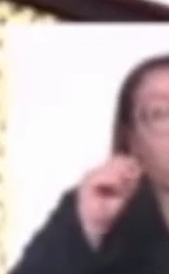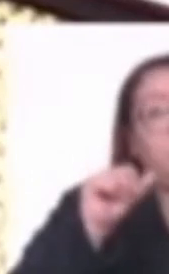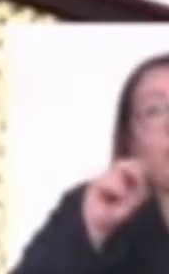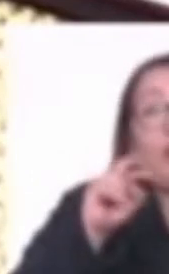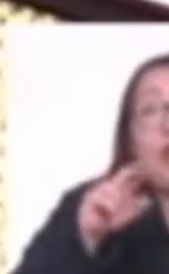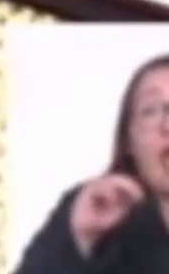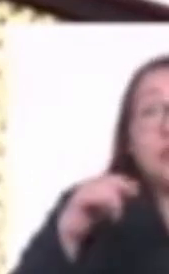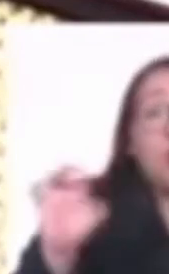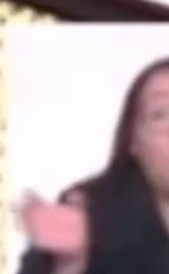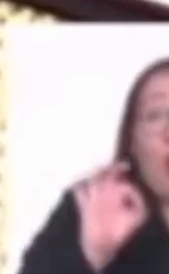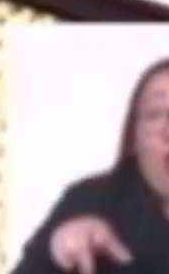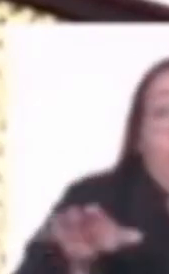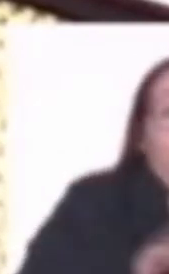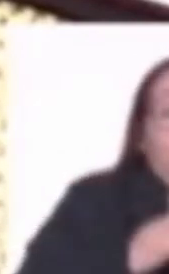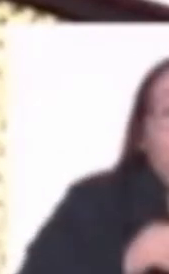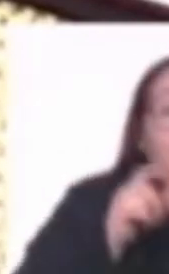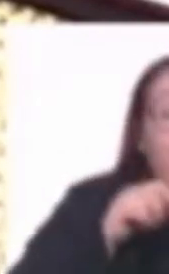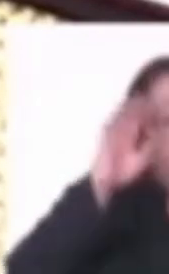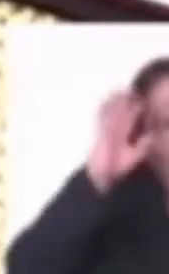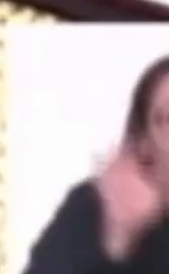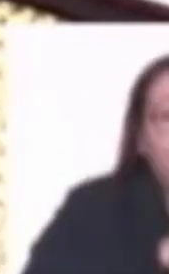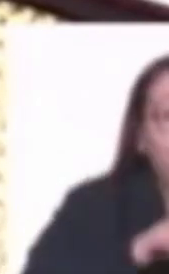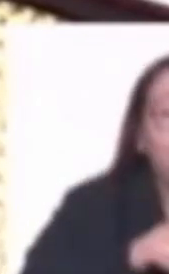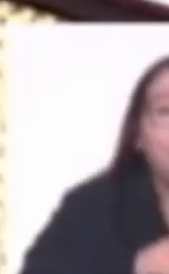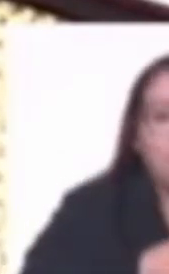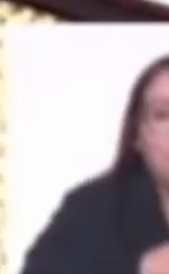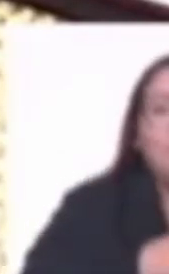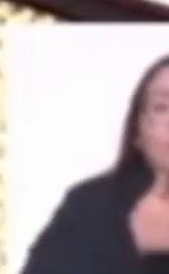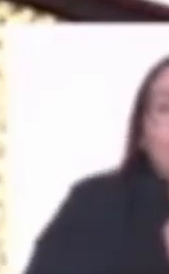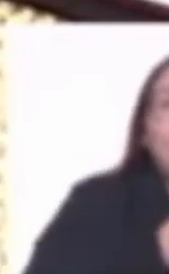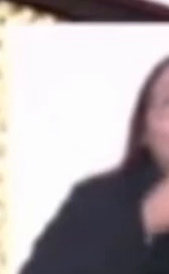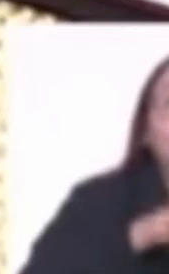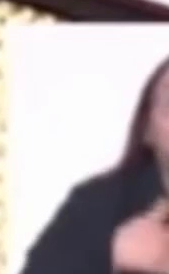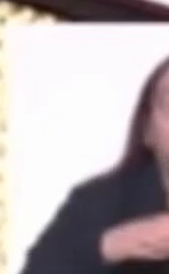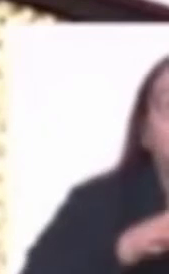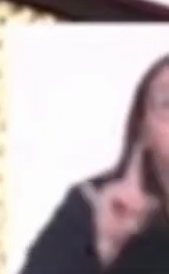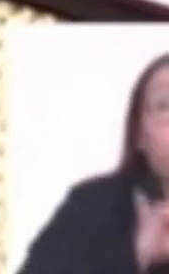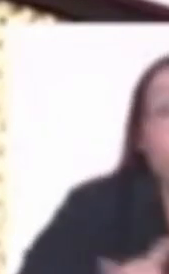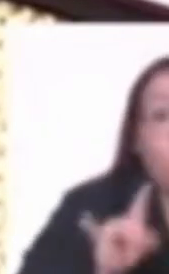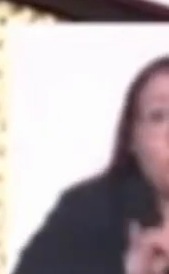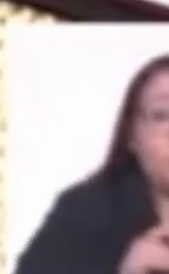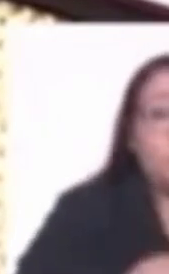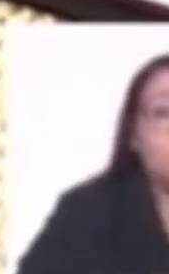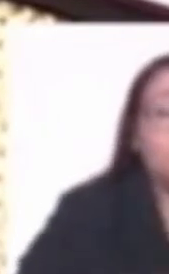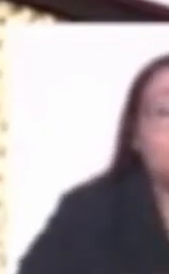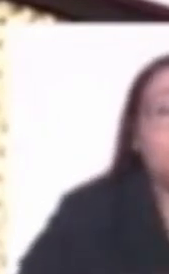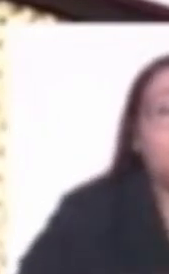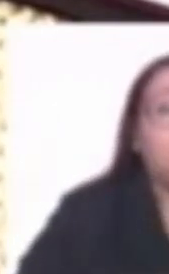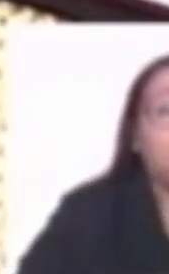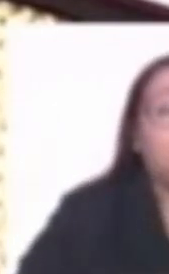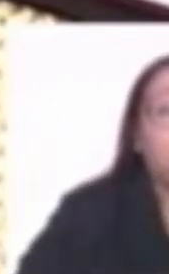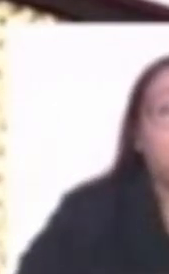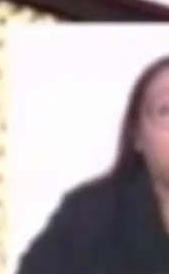cerezo donde no hay un sereno o alguien especializado el propio ciudadano puede hacer uso y ejercicio de su